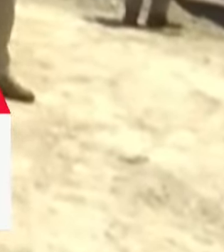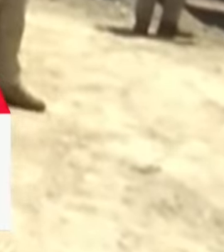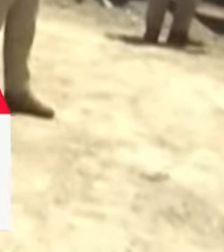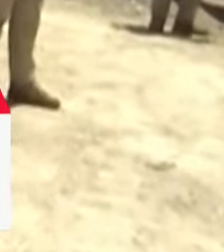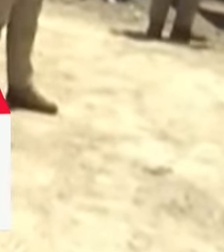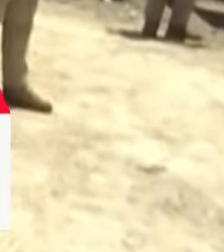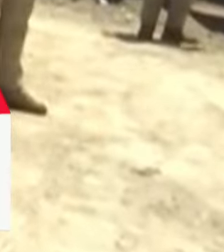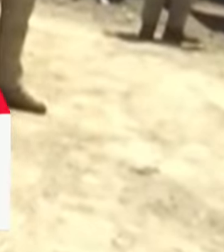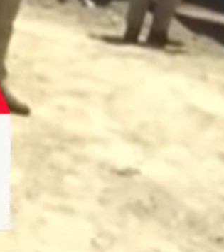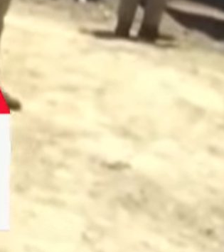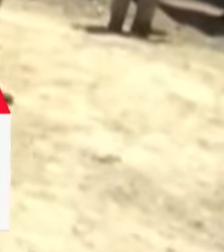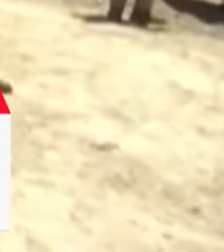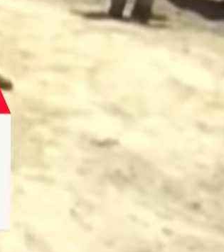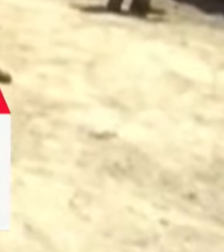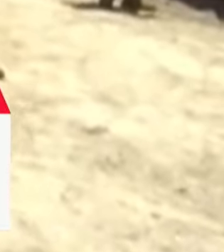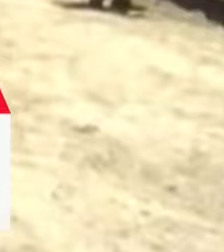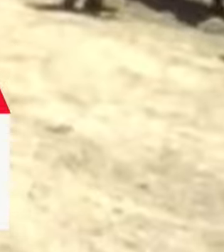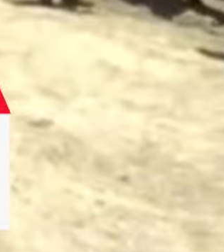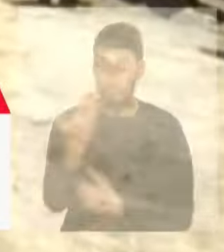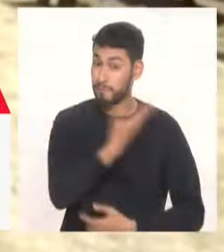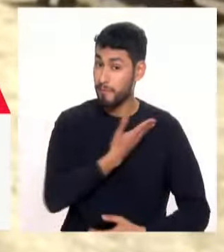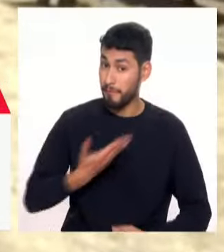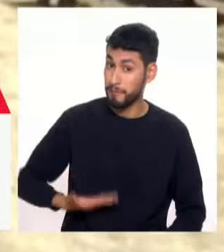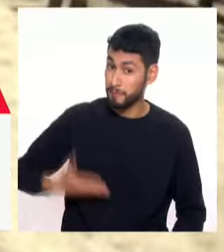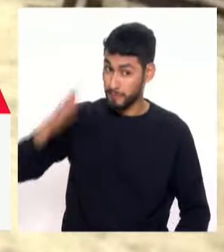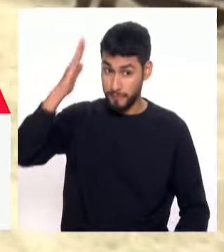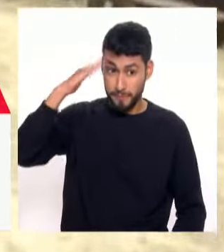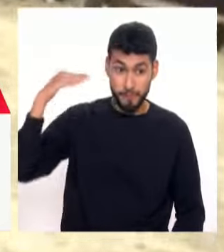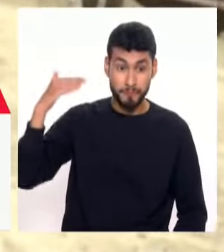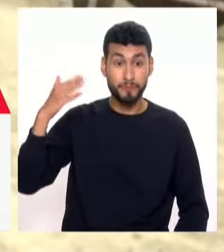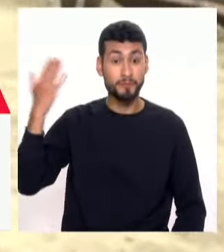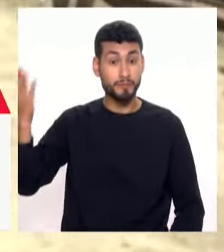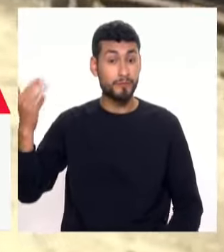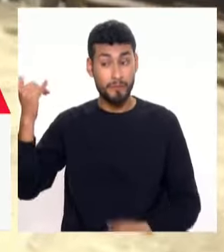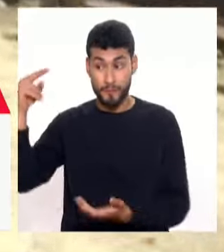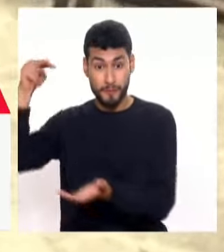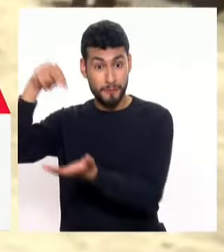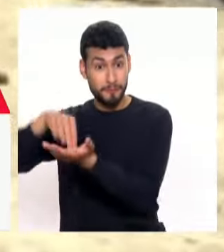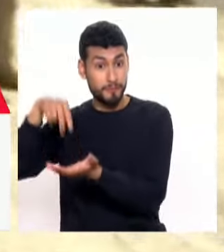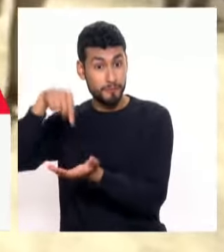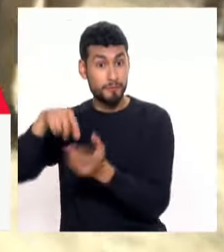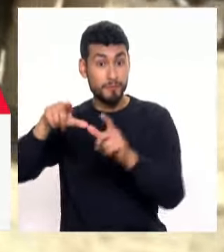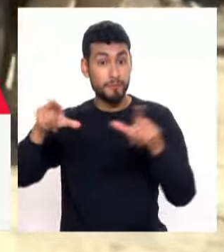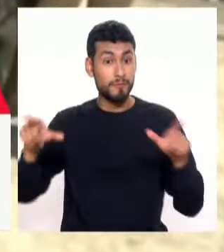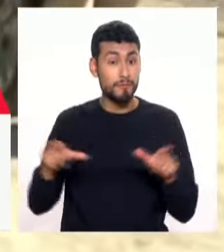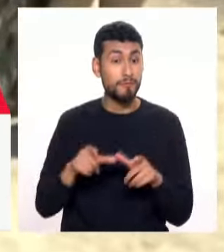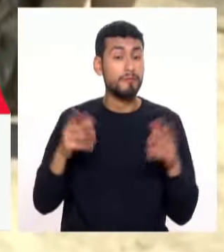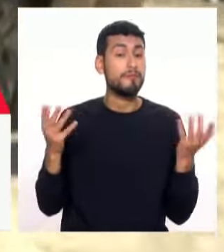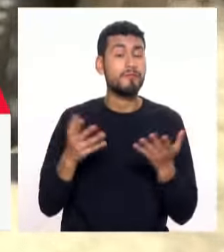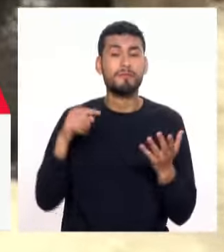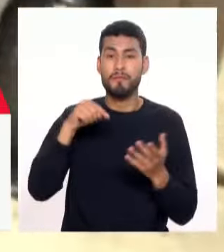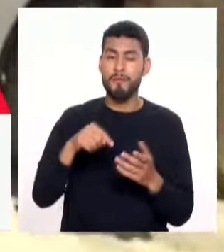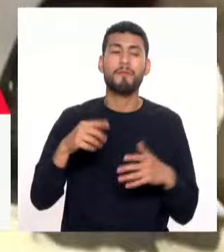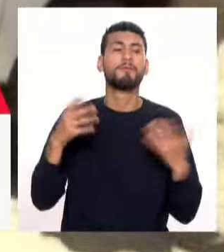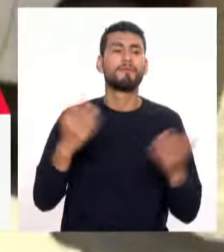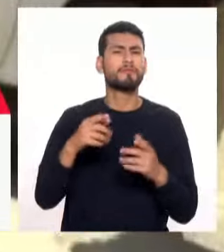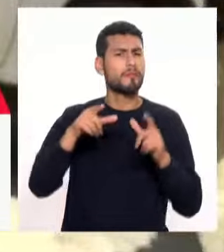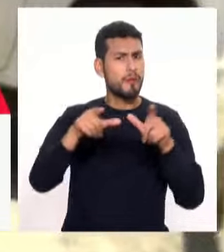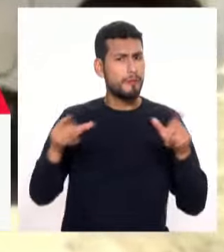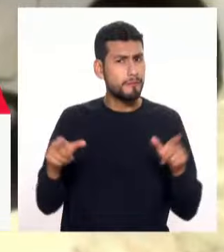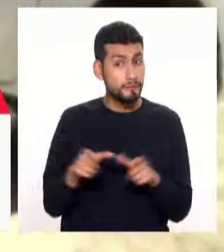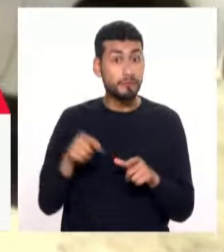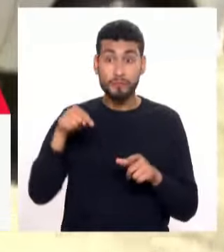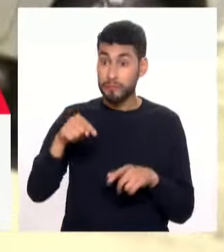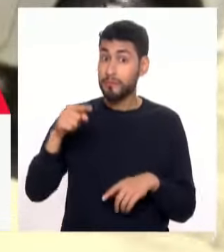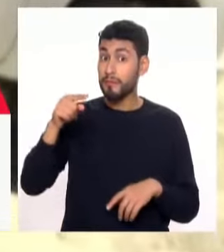Muy buenos días. La presidenta Dina Boluarte acaba de llegar hasta lo que es el sector donde